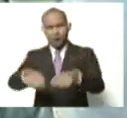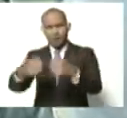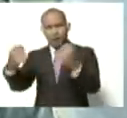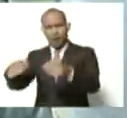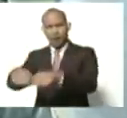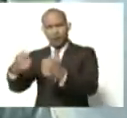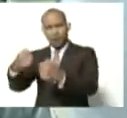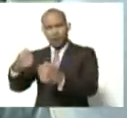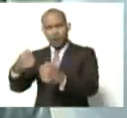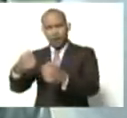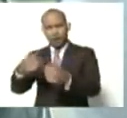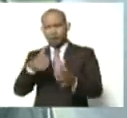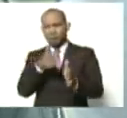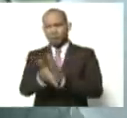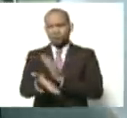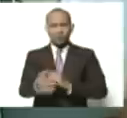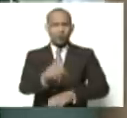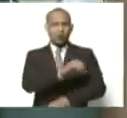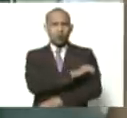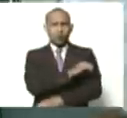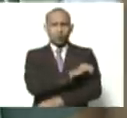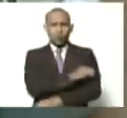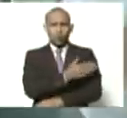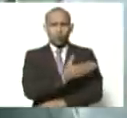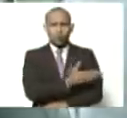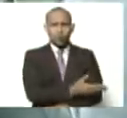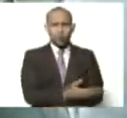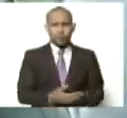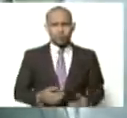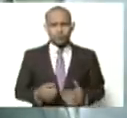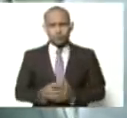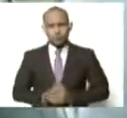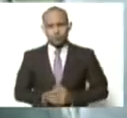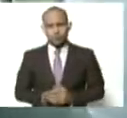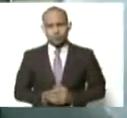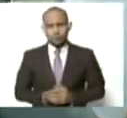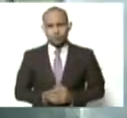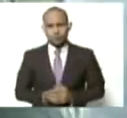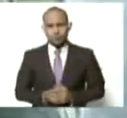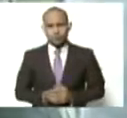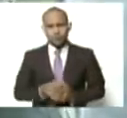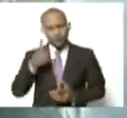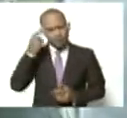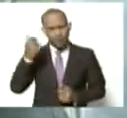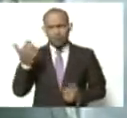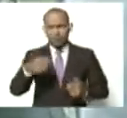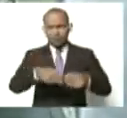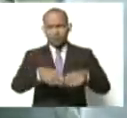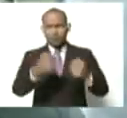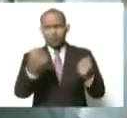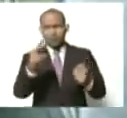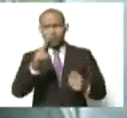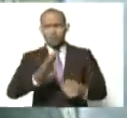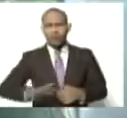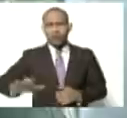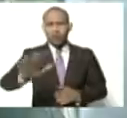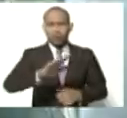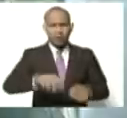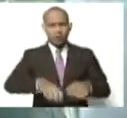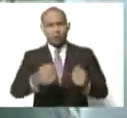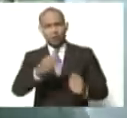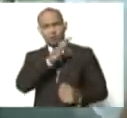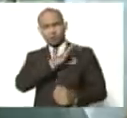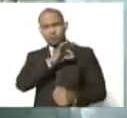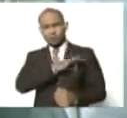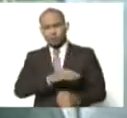haber utilizado el Poder Legislativo precisamente para lo contrario de su función, es decir, para hacerle daño al país, para agredir la soberanía del